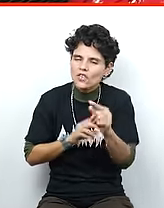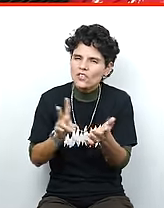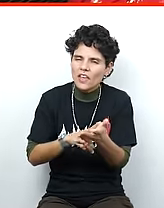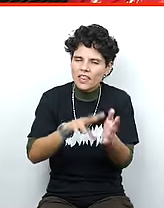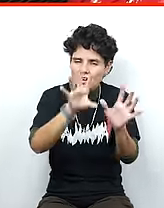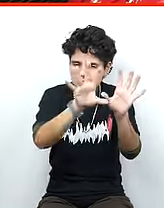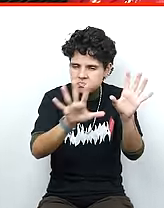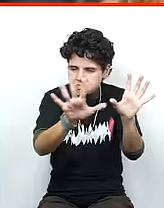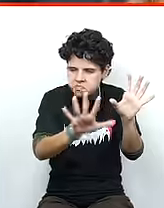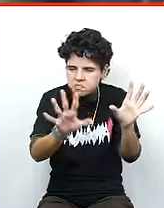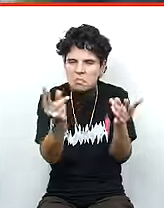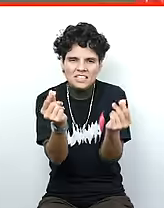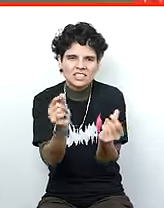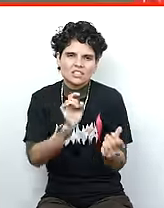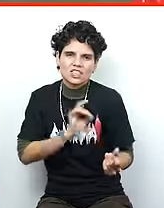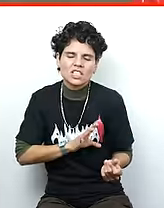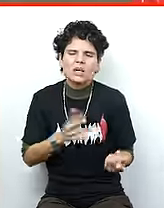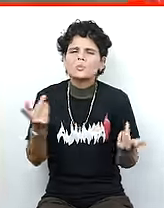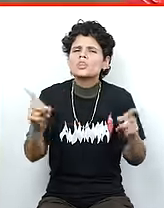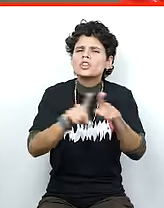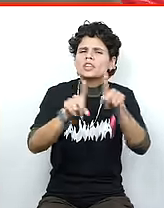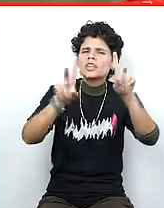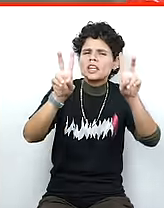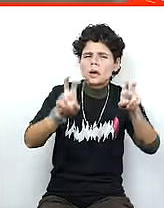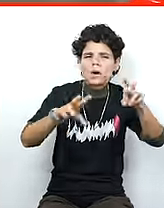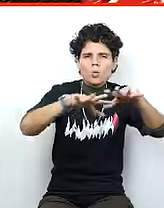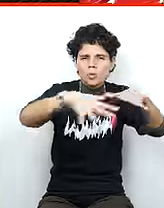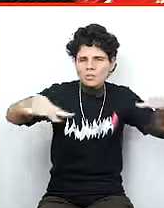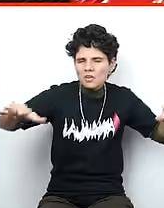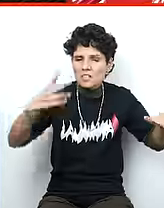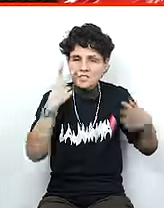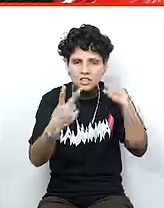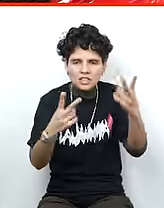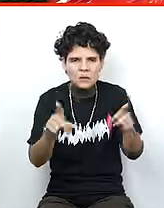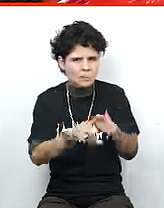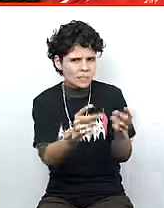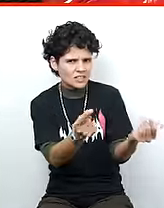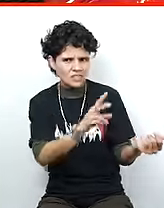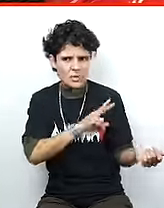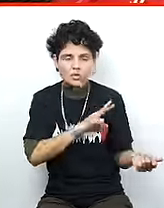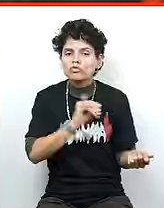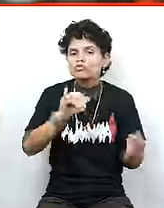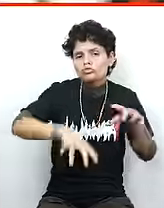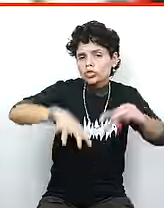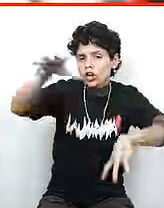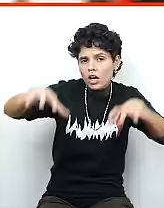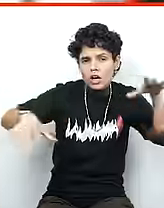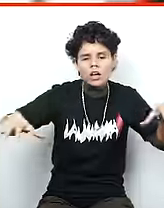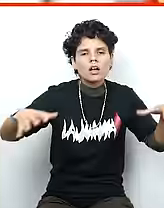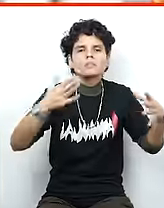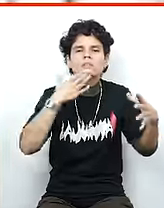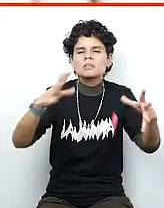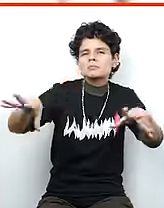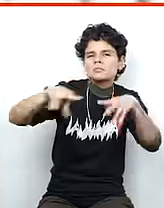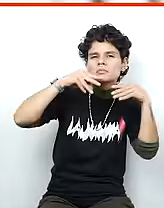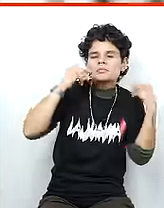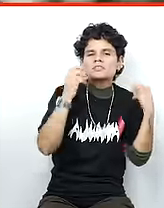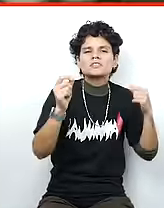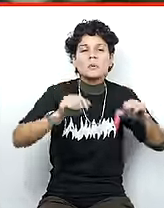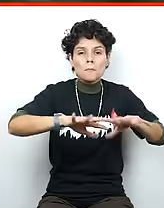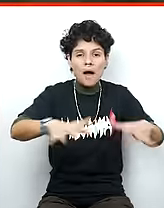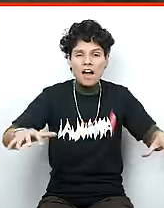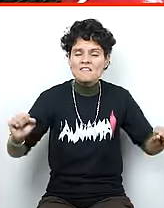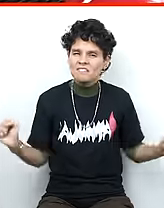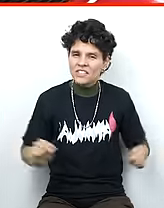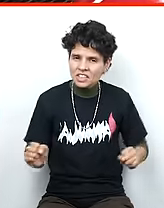que yo creo que tiene más aire a Chile. Pero lo geográfico, es la hueá como al paraíso, así me digo. Sí, tiene cerro, la brisa. El mar